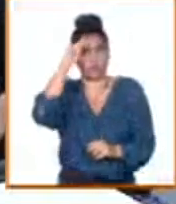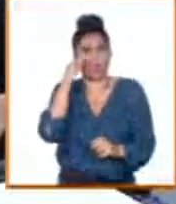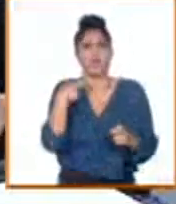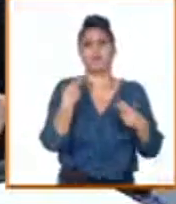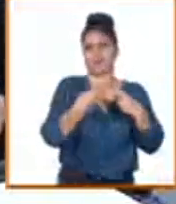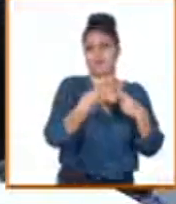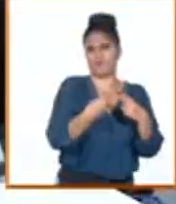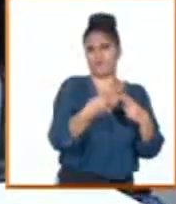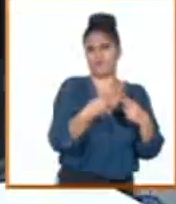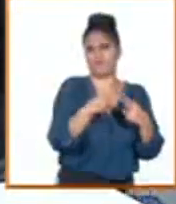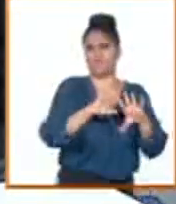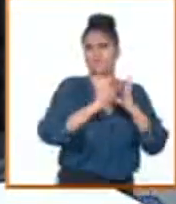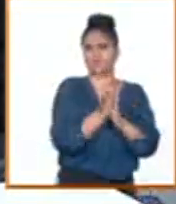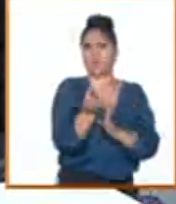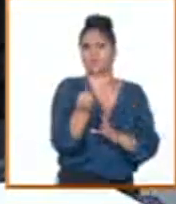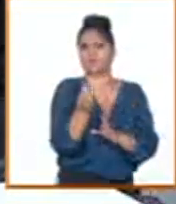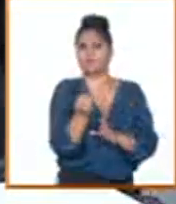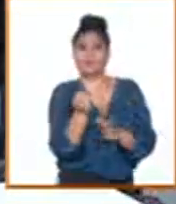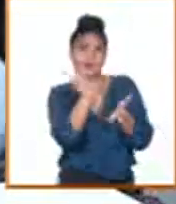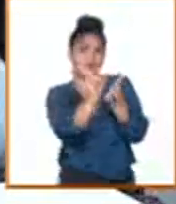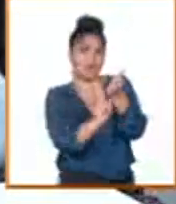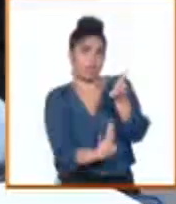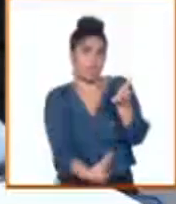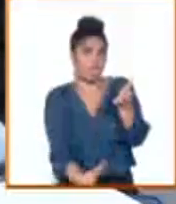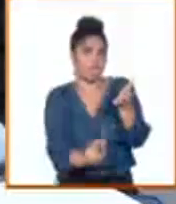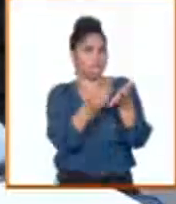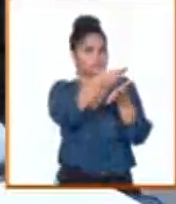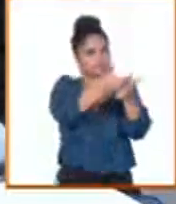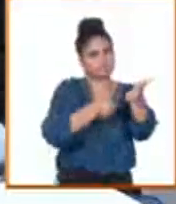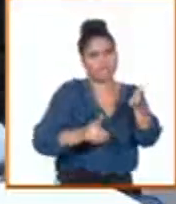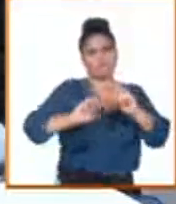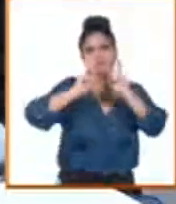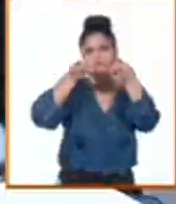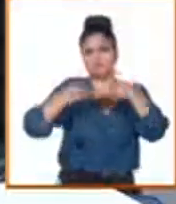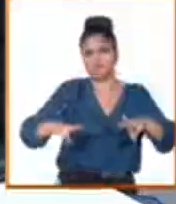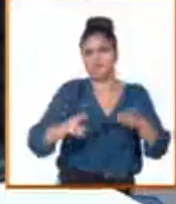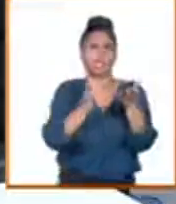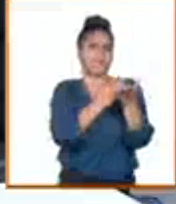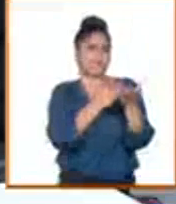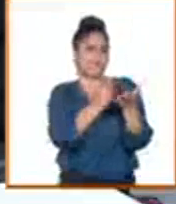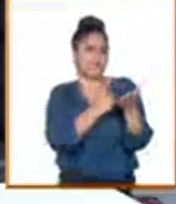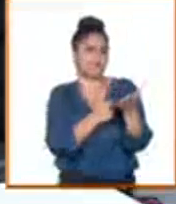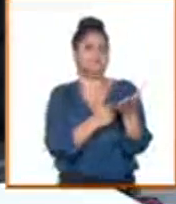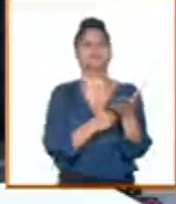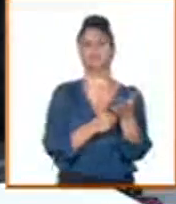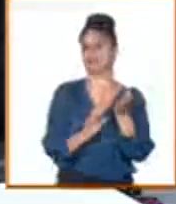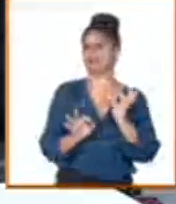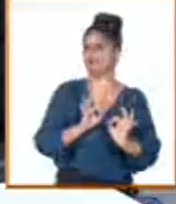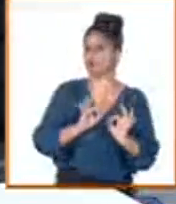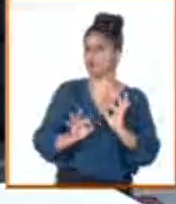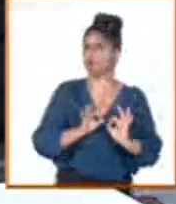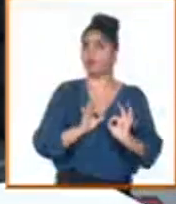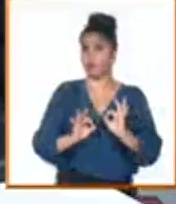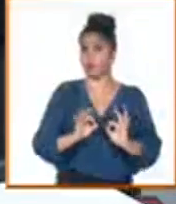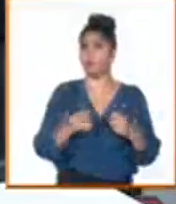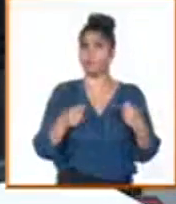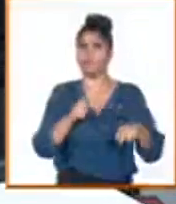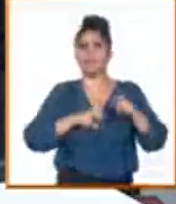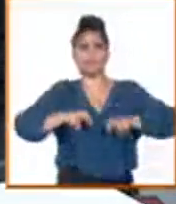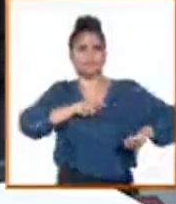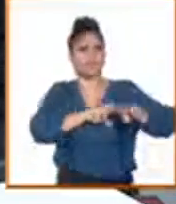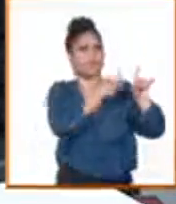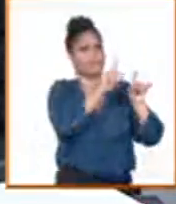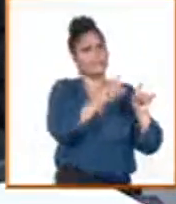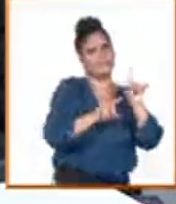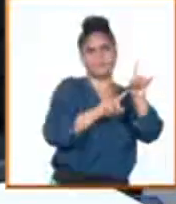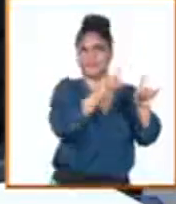de esta ley. Y lejos de lo que algunos pretenden de dibujar esta ley como una ley mordaza, una ley censura, esta es